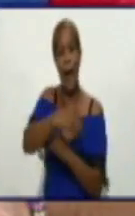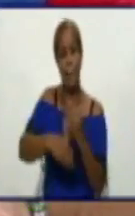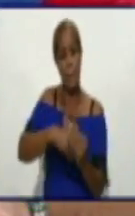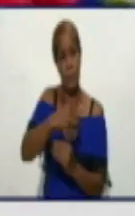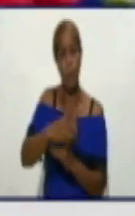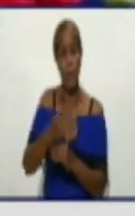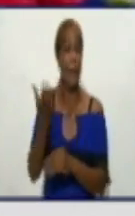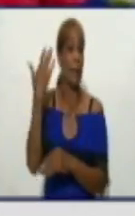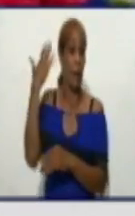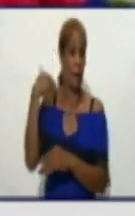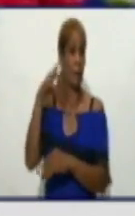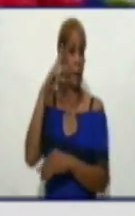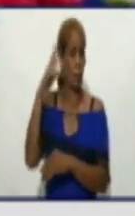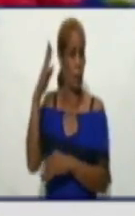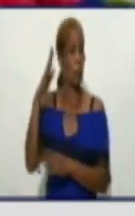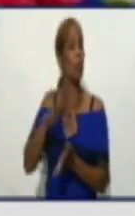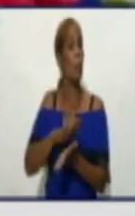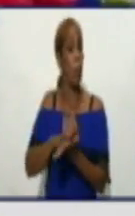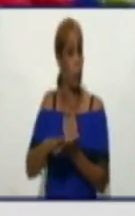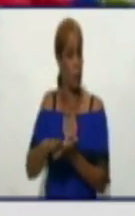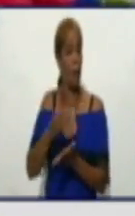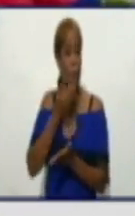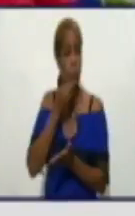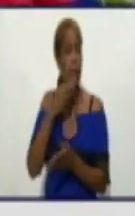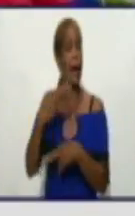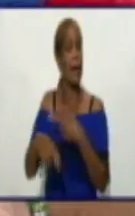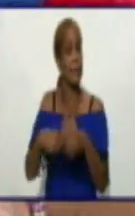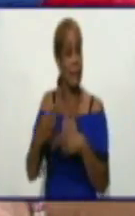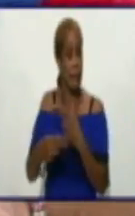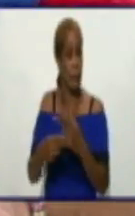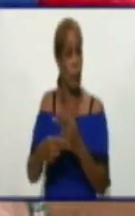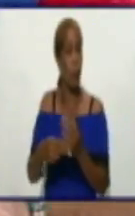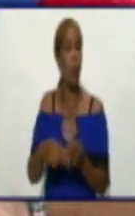normas anteriores a la resolución 349 que dictó el ministro de Transporte en el